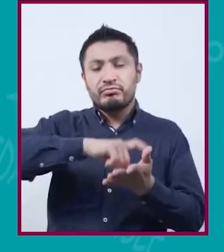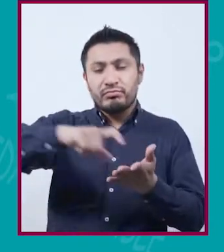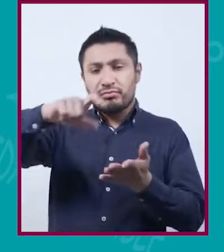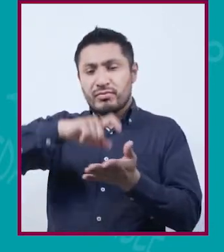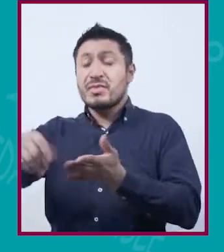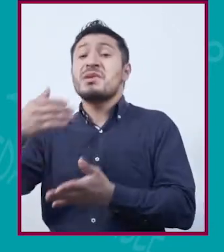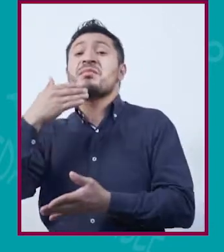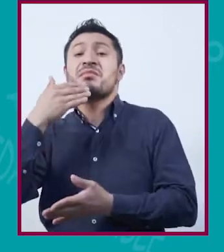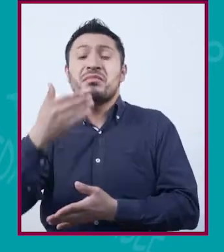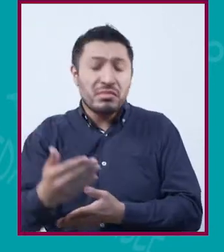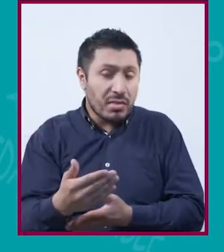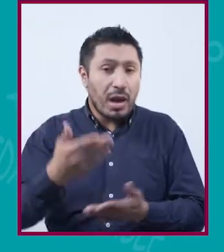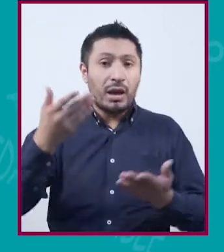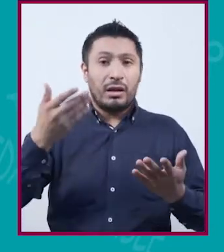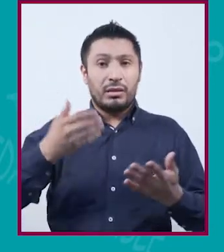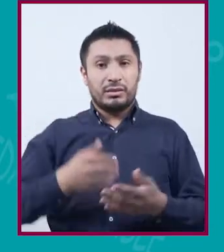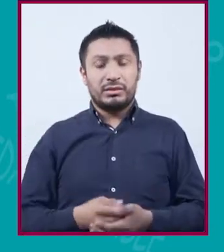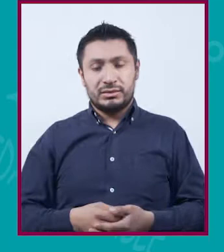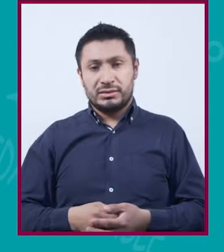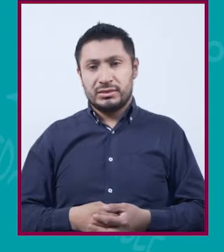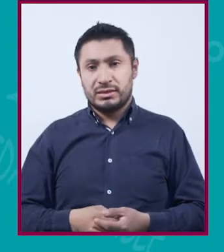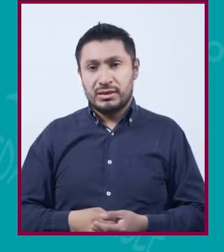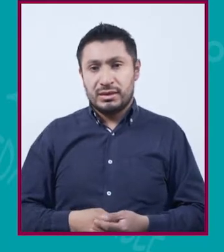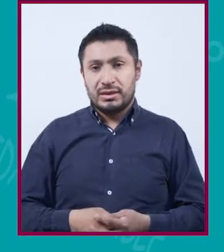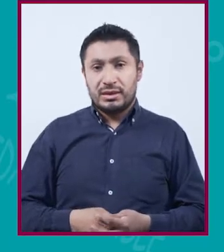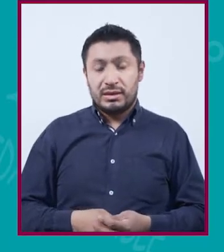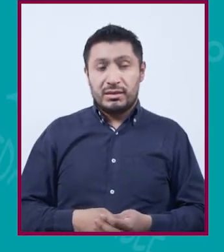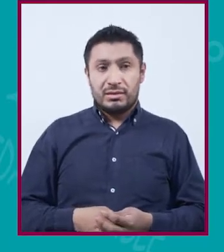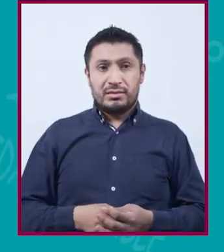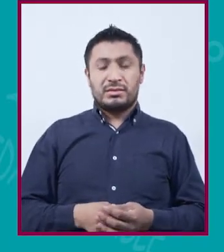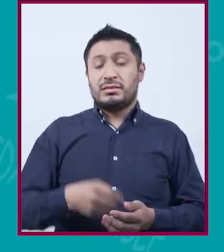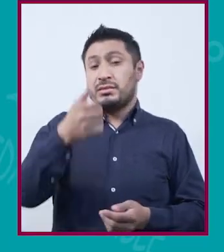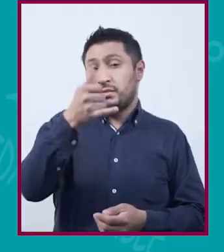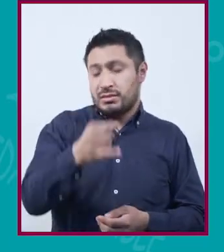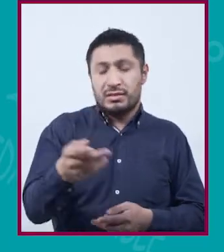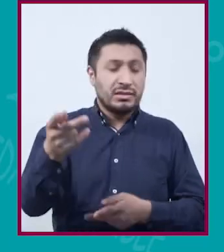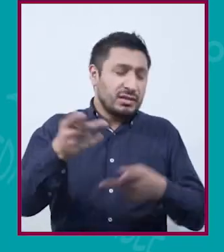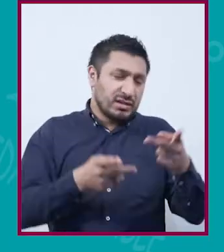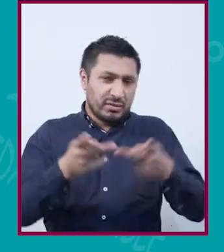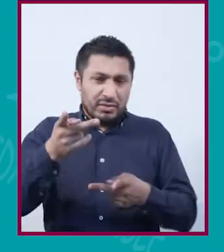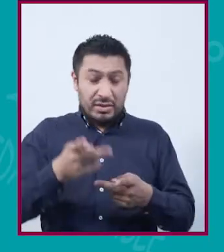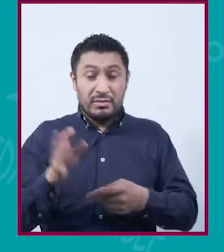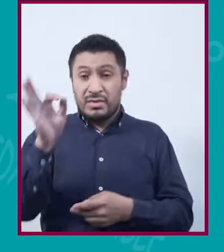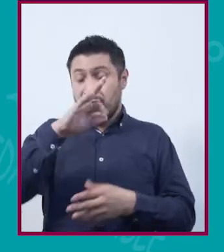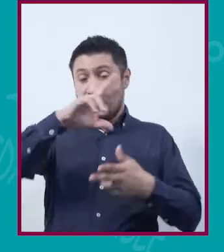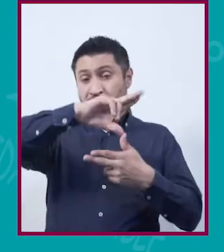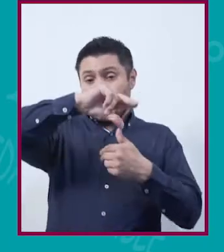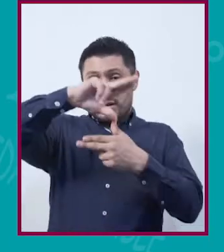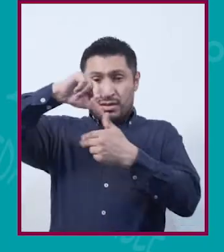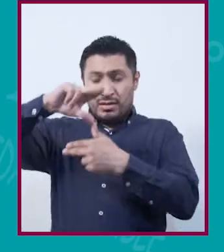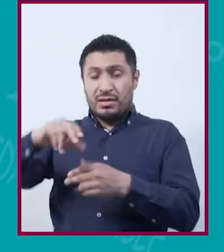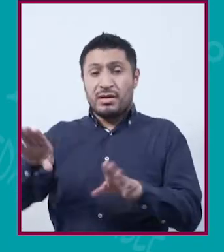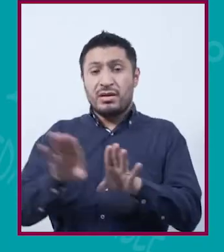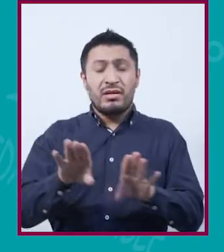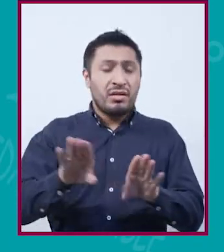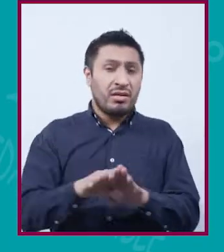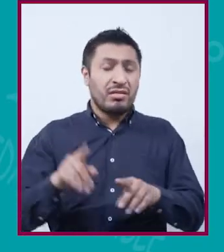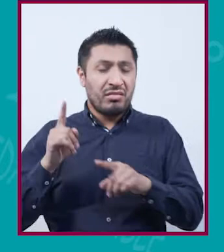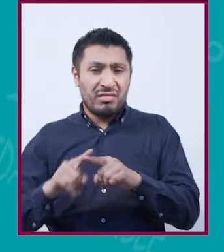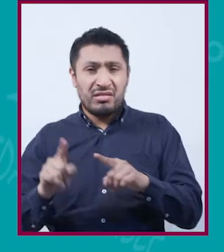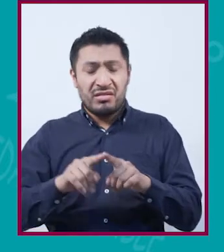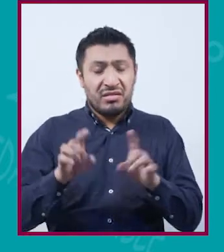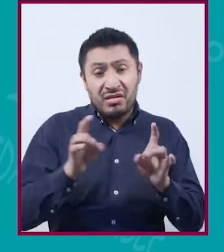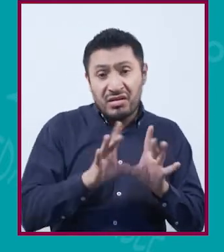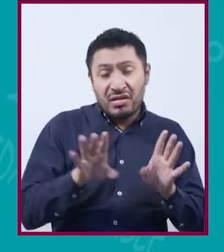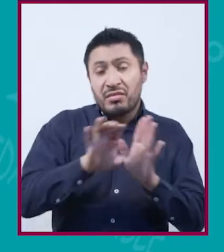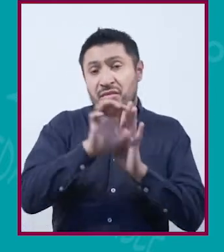la acción material de compras y víveres. Así se prepararía una persona en un huracán, así como